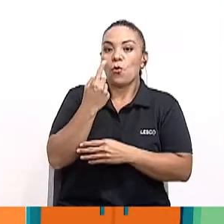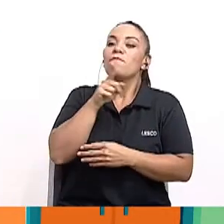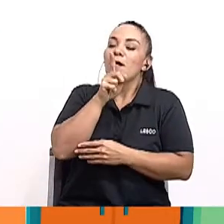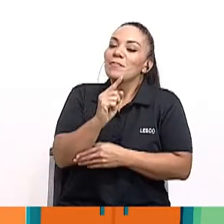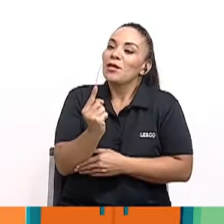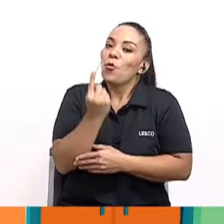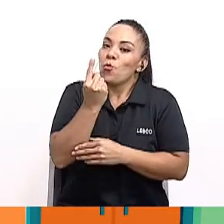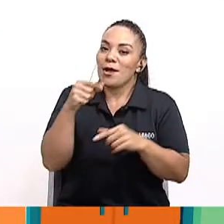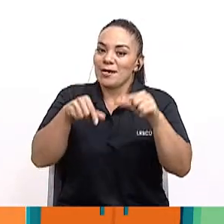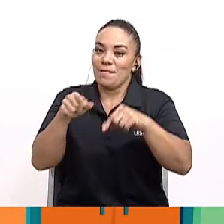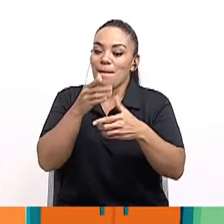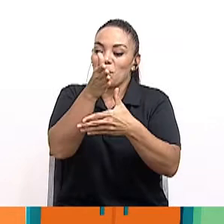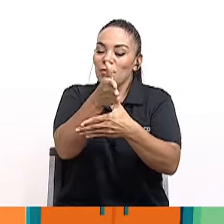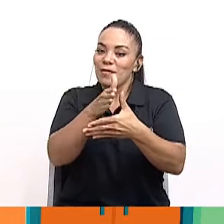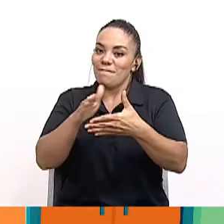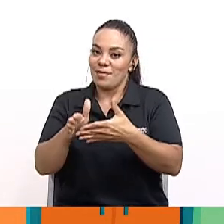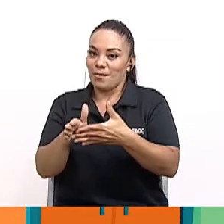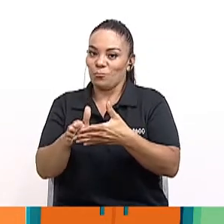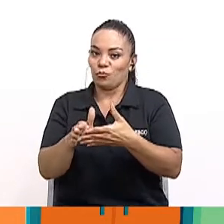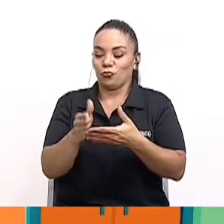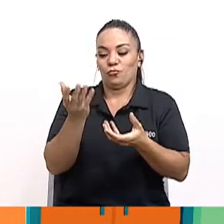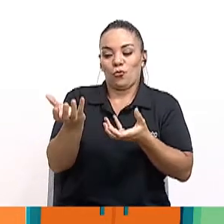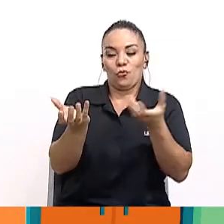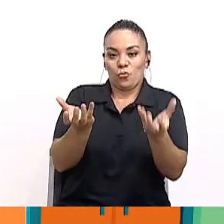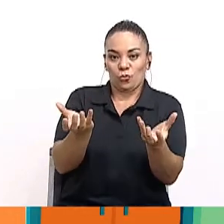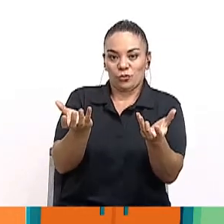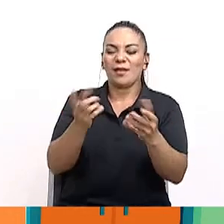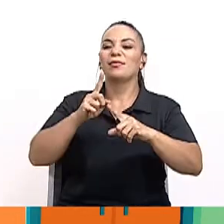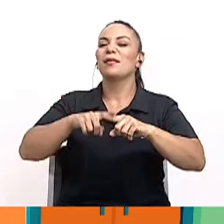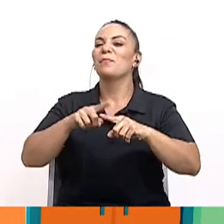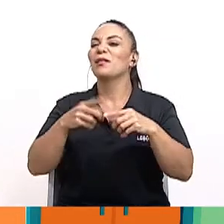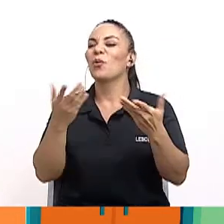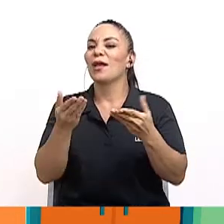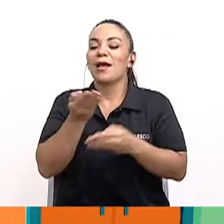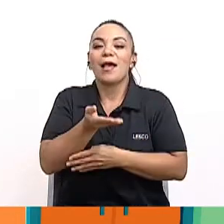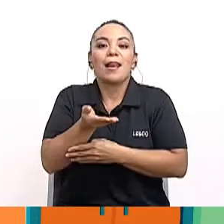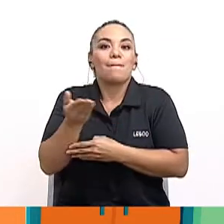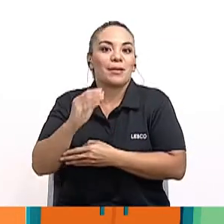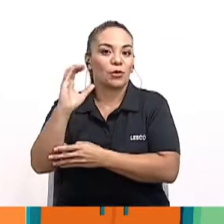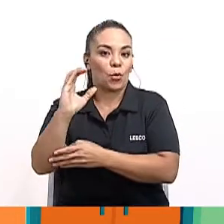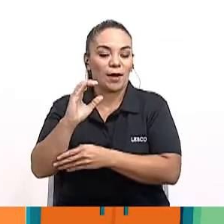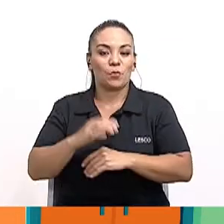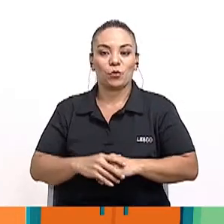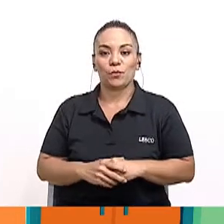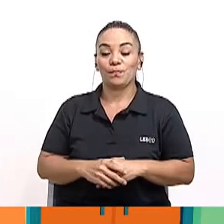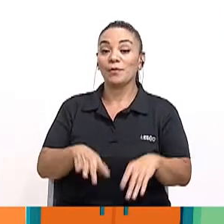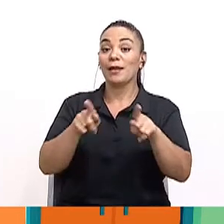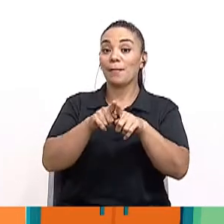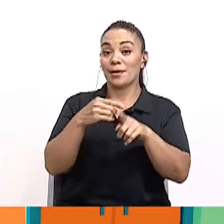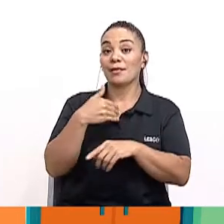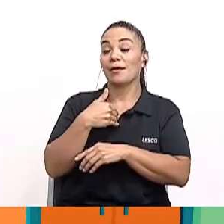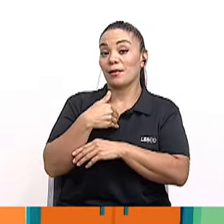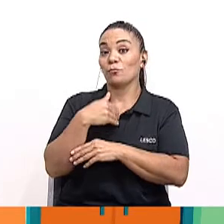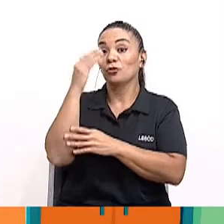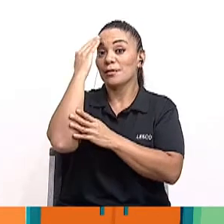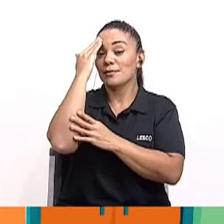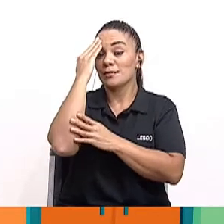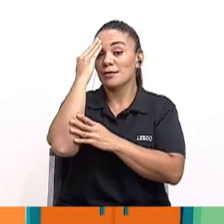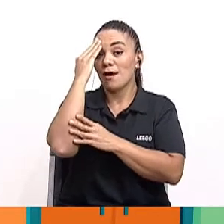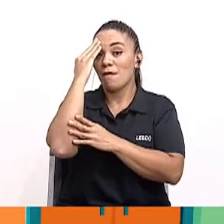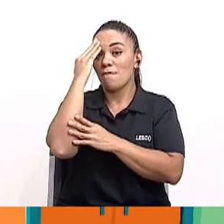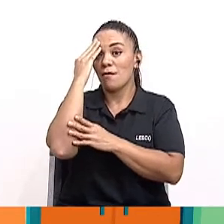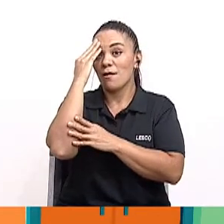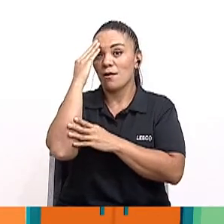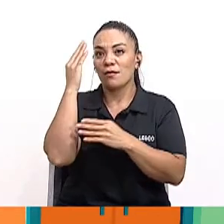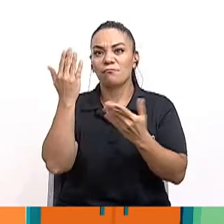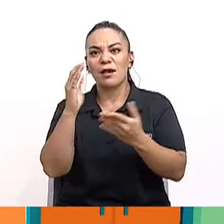pero la dividimos en dos partes. ¿Dependiendo de qué? Del elemento carbono. También tenemos que saber qué son los electrones